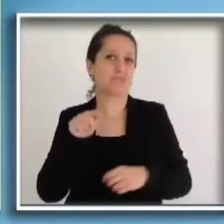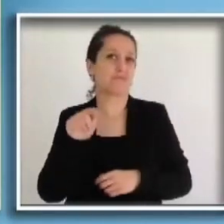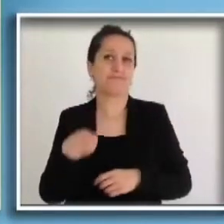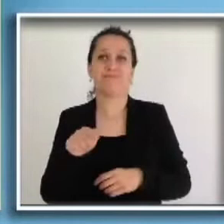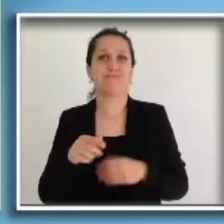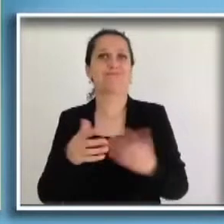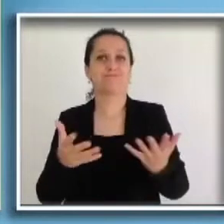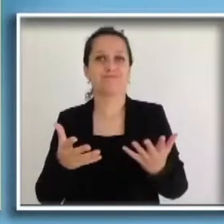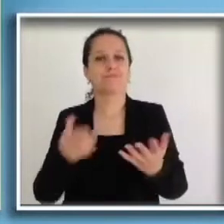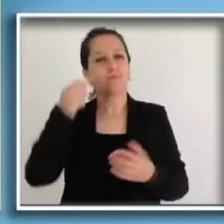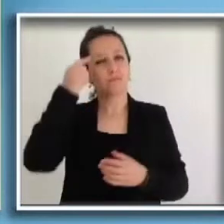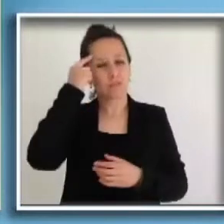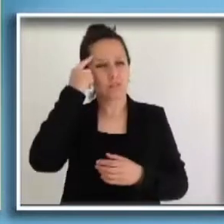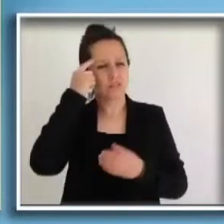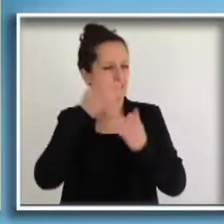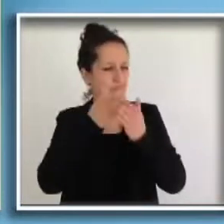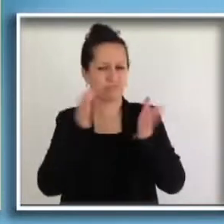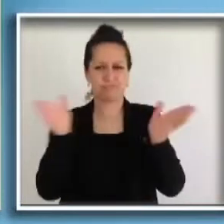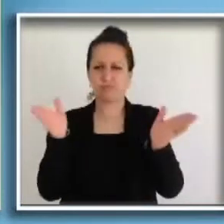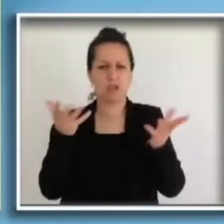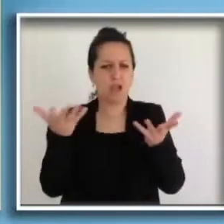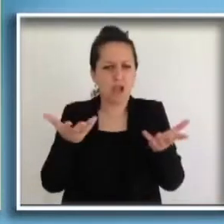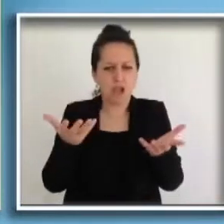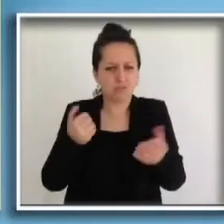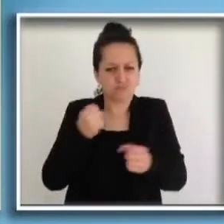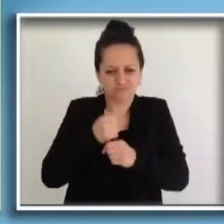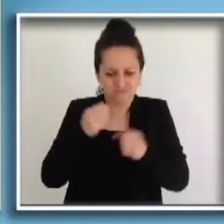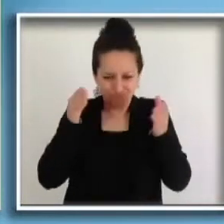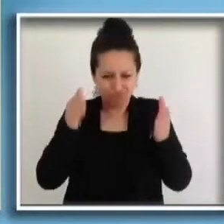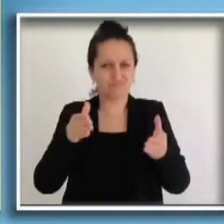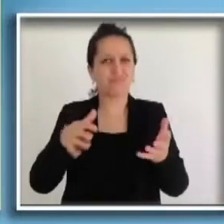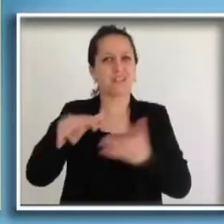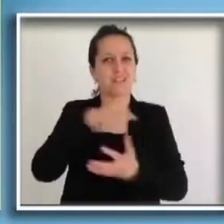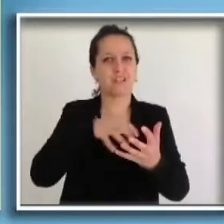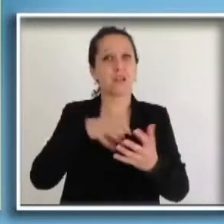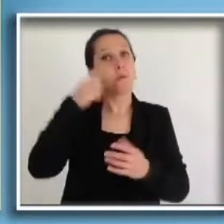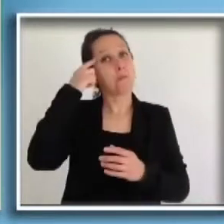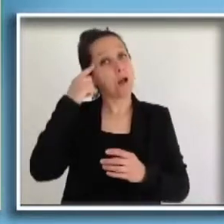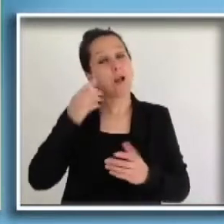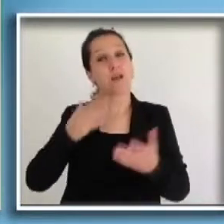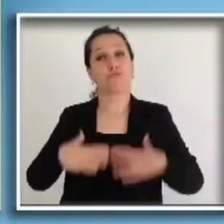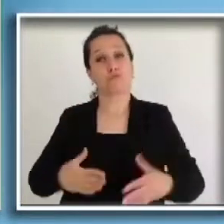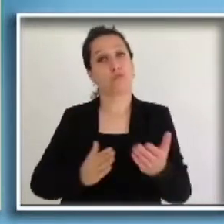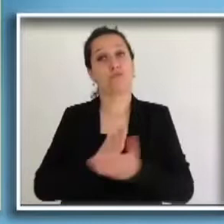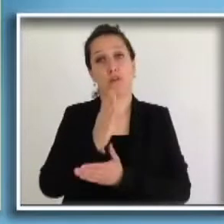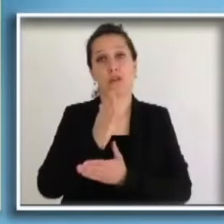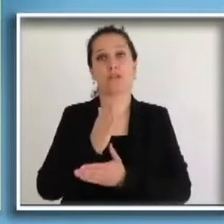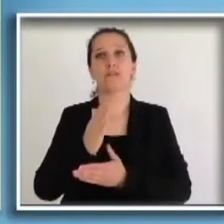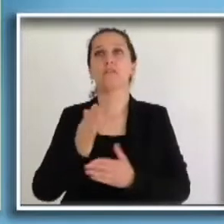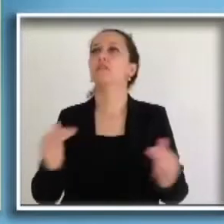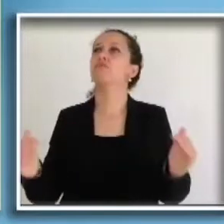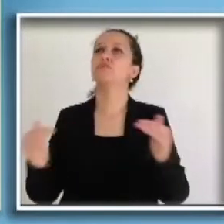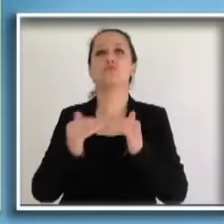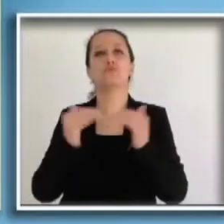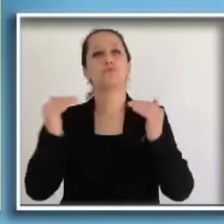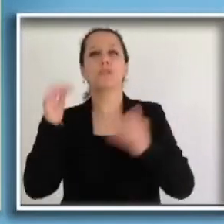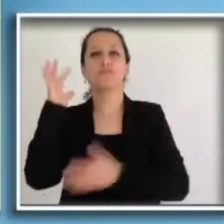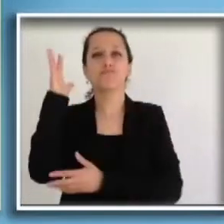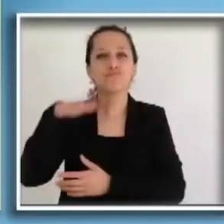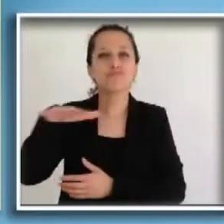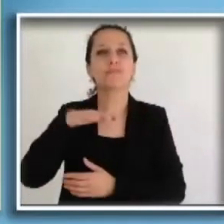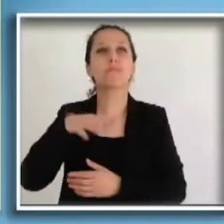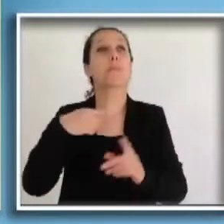dimensional y además con un enfoque de Derechos Humanos justicia ambiental y participación de las organizaciones de la sociedad